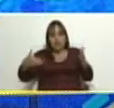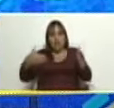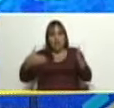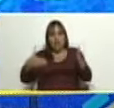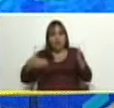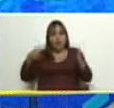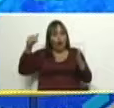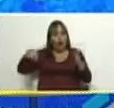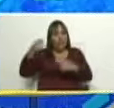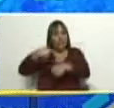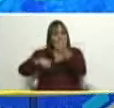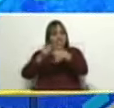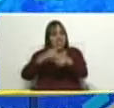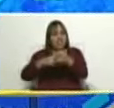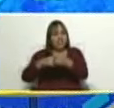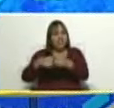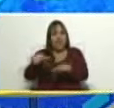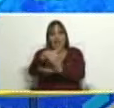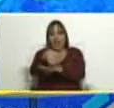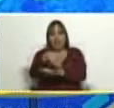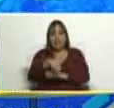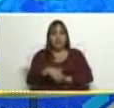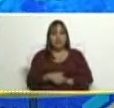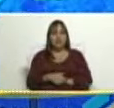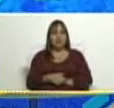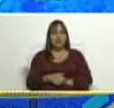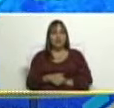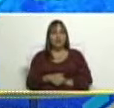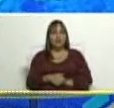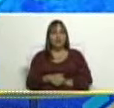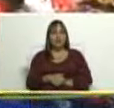están hoy en las bodegas populares.